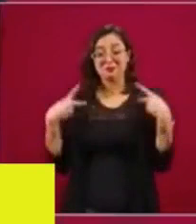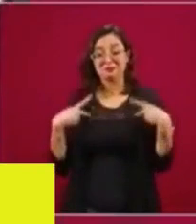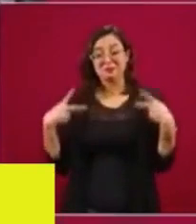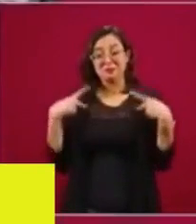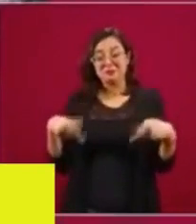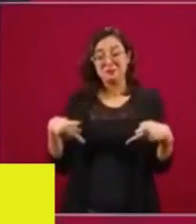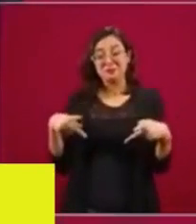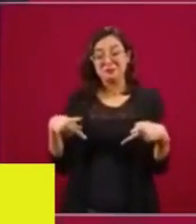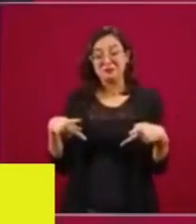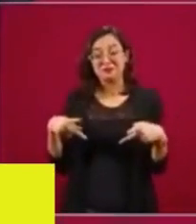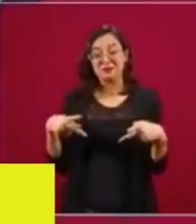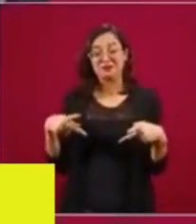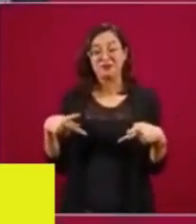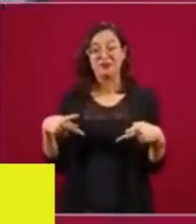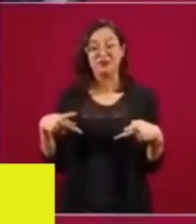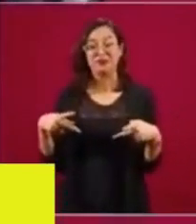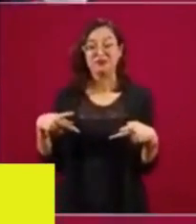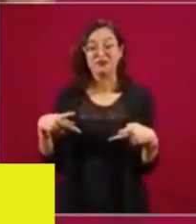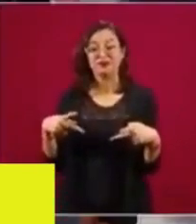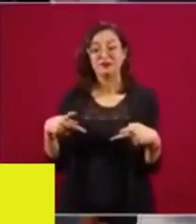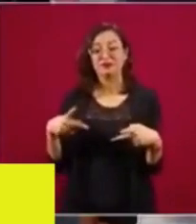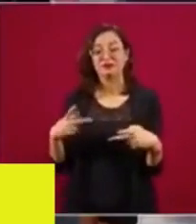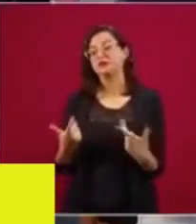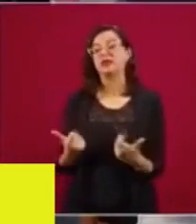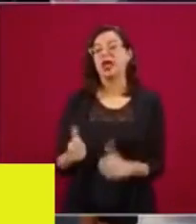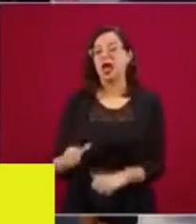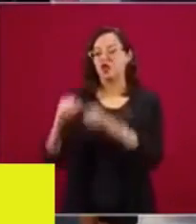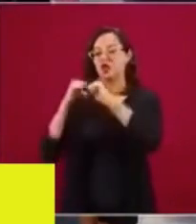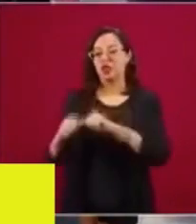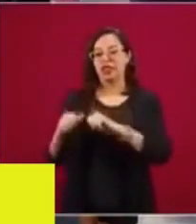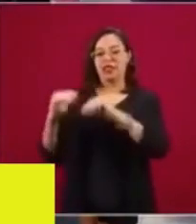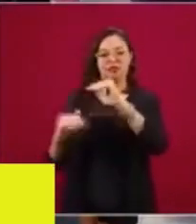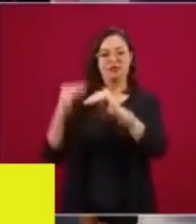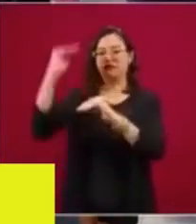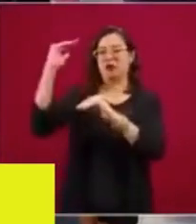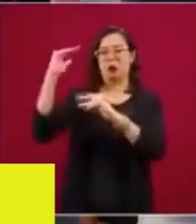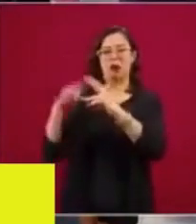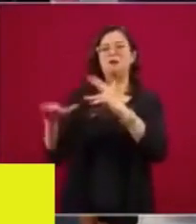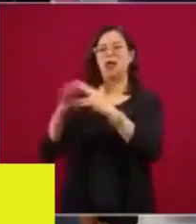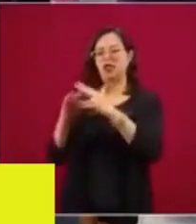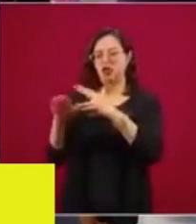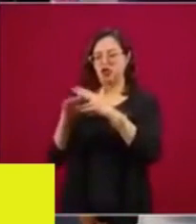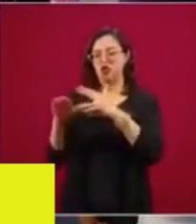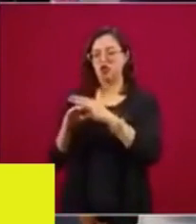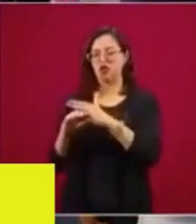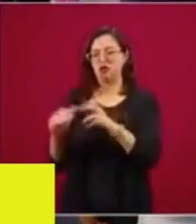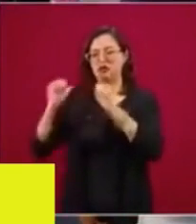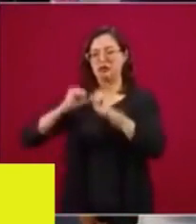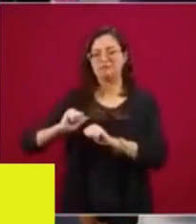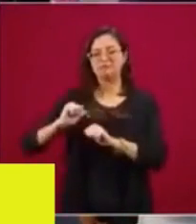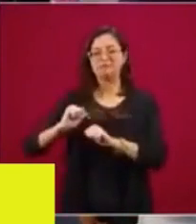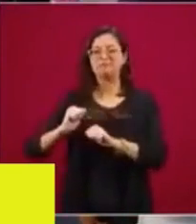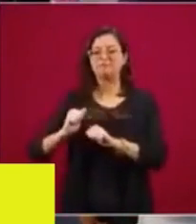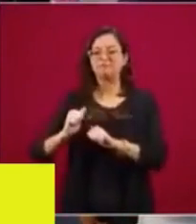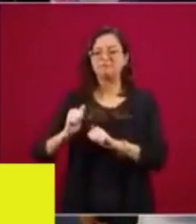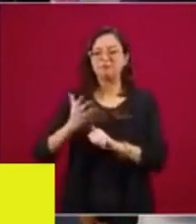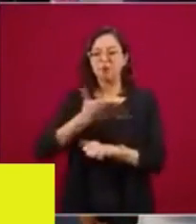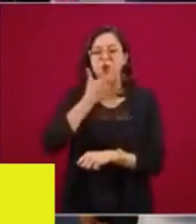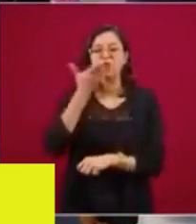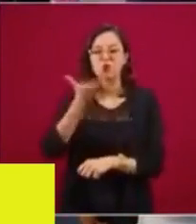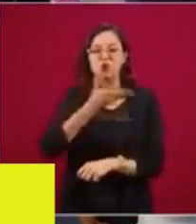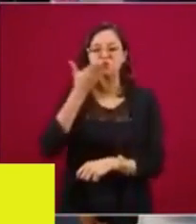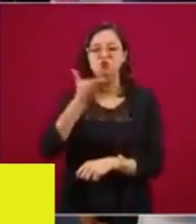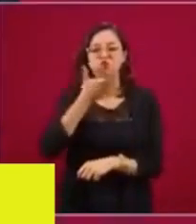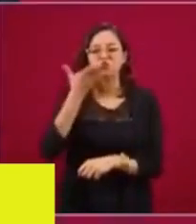sobre todo en estos mandos intermedios, que vienen de la época